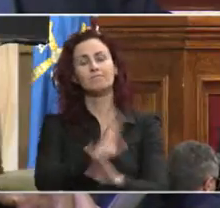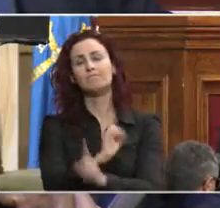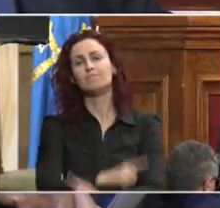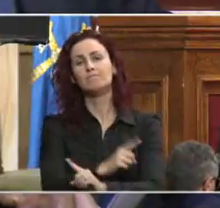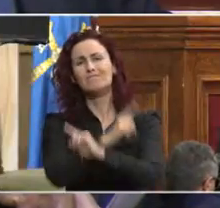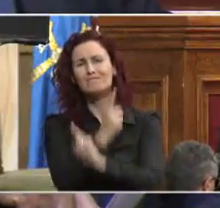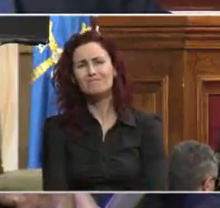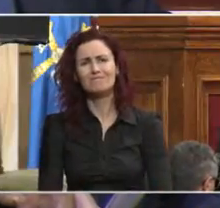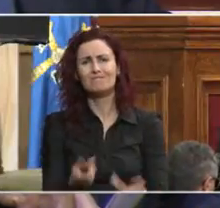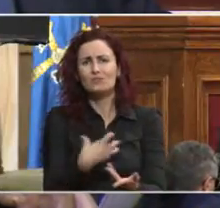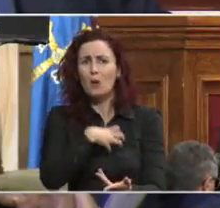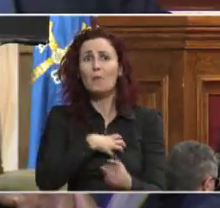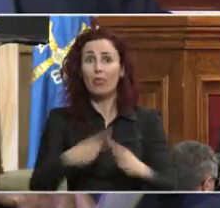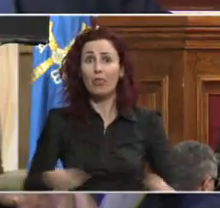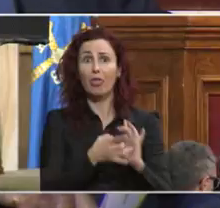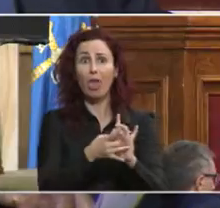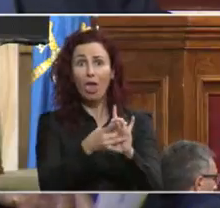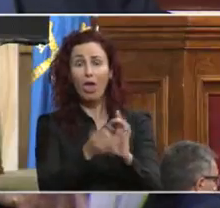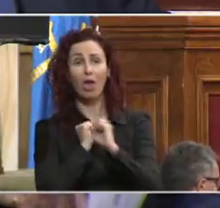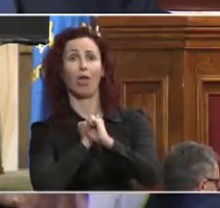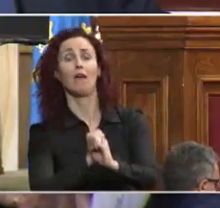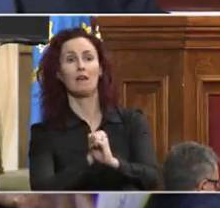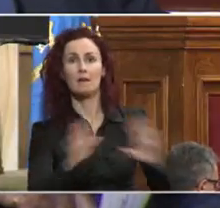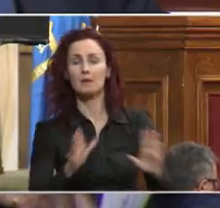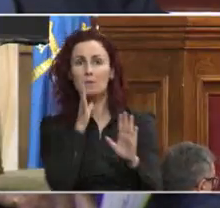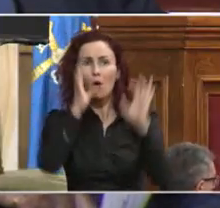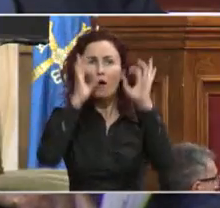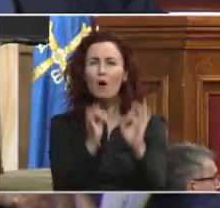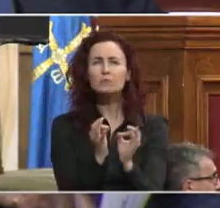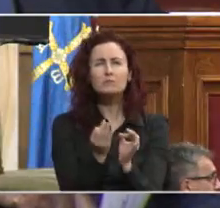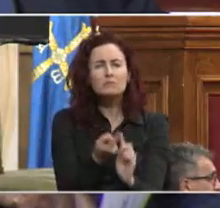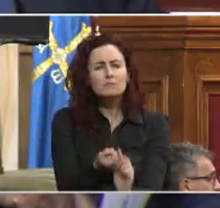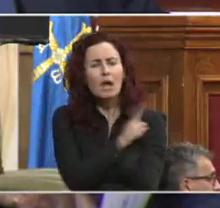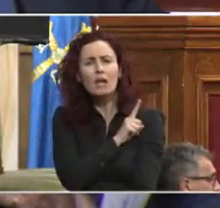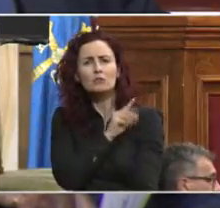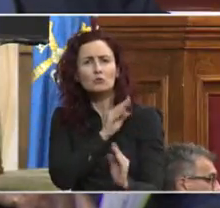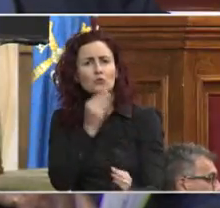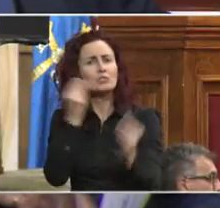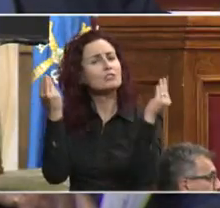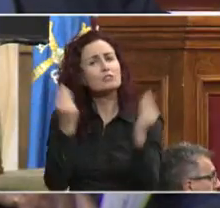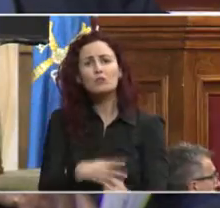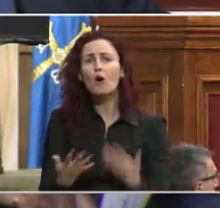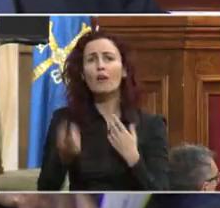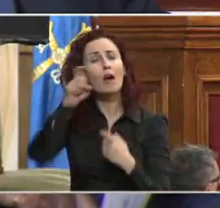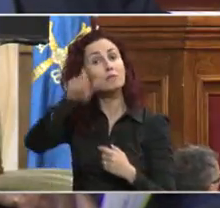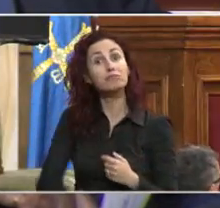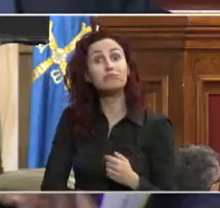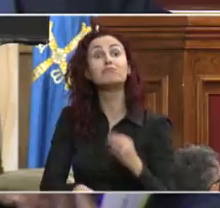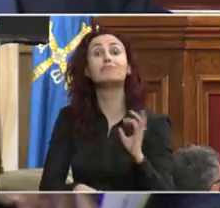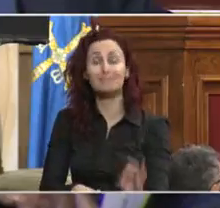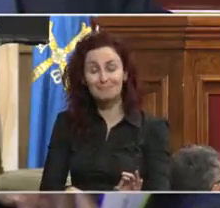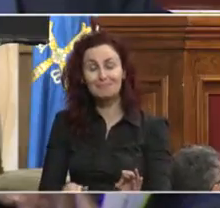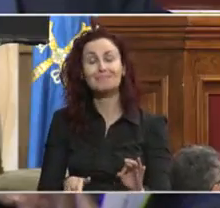imposible ceñirlo únicamente a la música porque la vastísima, densísima y complicadísima obra del profesor Johann Sebastian Mastro Piero, perdón, del